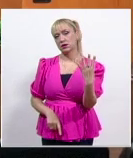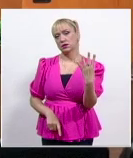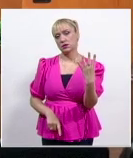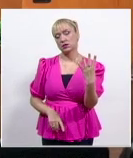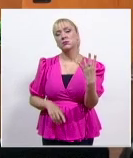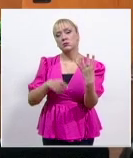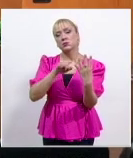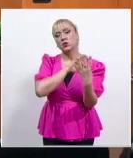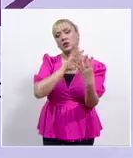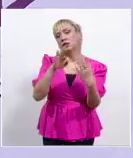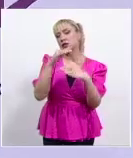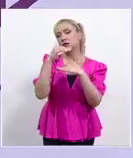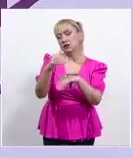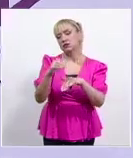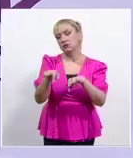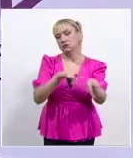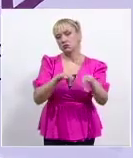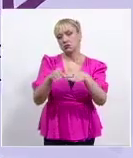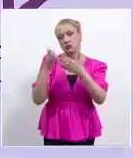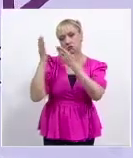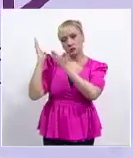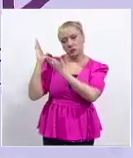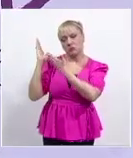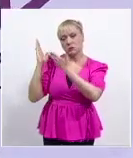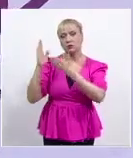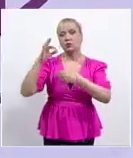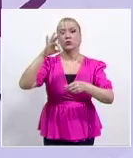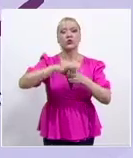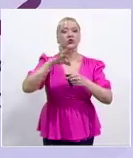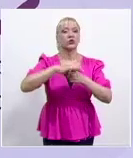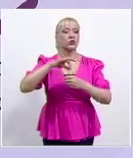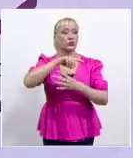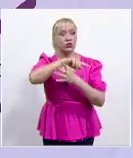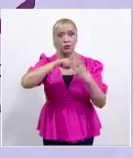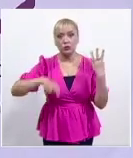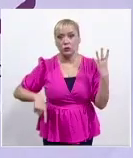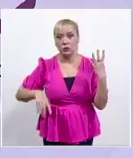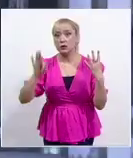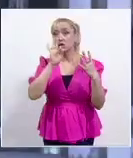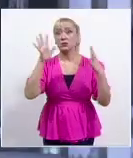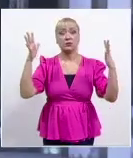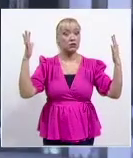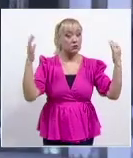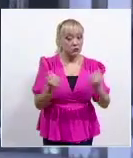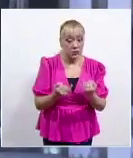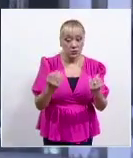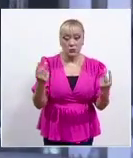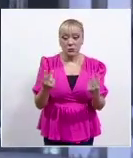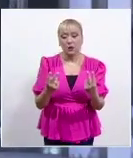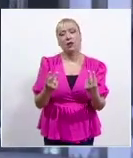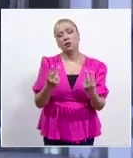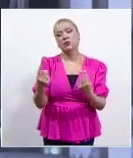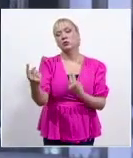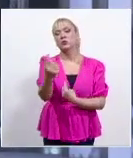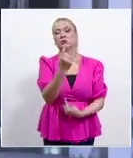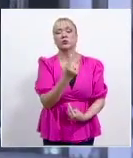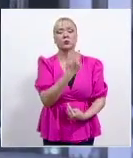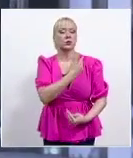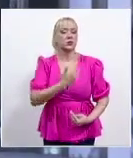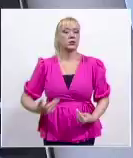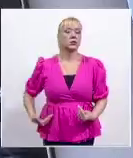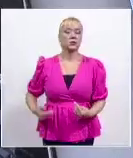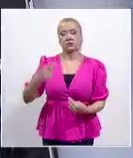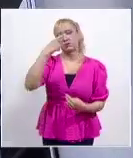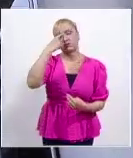legal mínimo para hacerlo. En sus votaciones operará la mayoría simple y los empates se resolverán con voto de calidad de quien preside el pleno